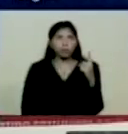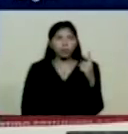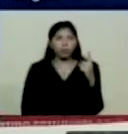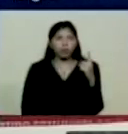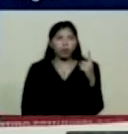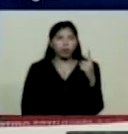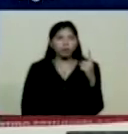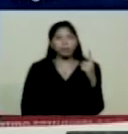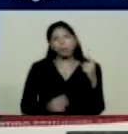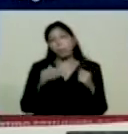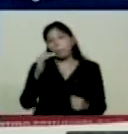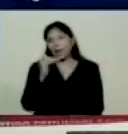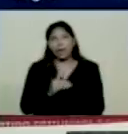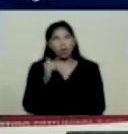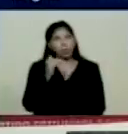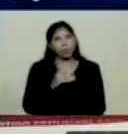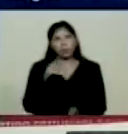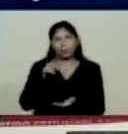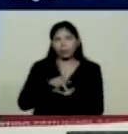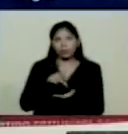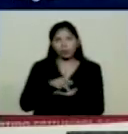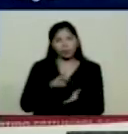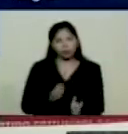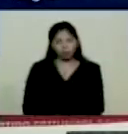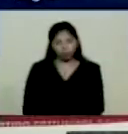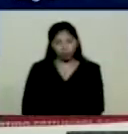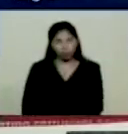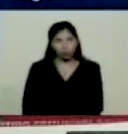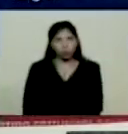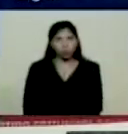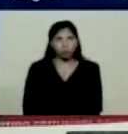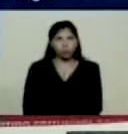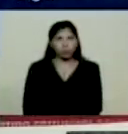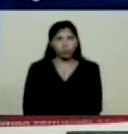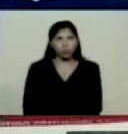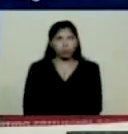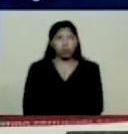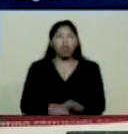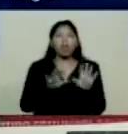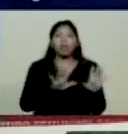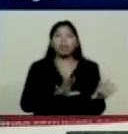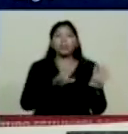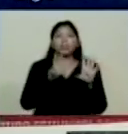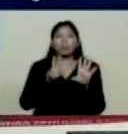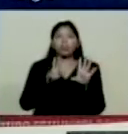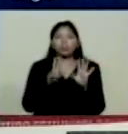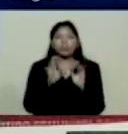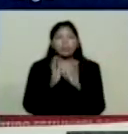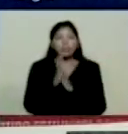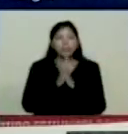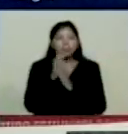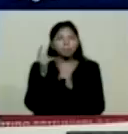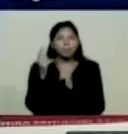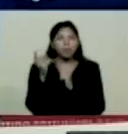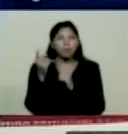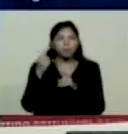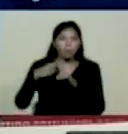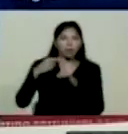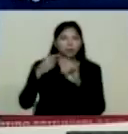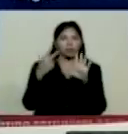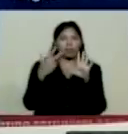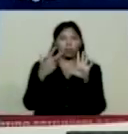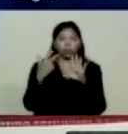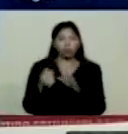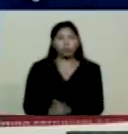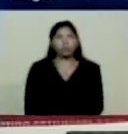participación. Resulta que de las 17, y por ahí viene la 18, de las